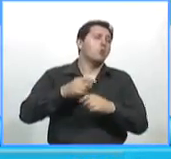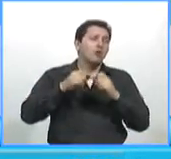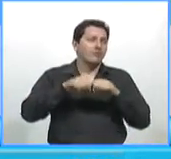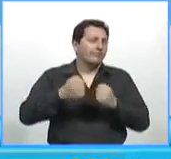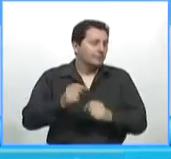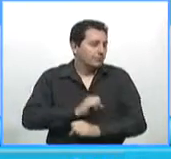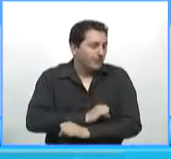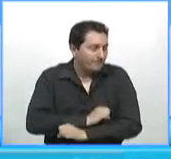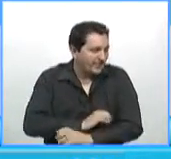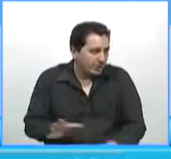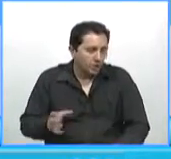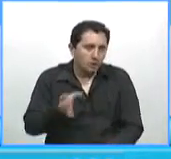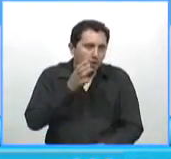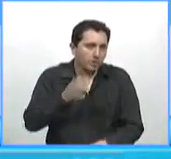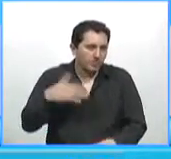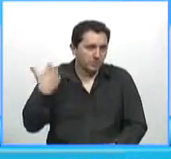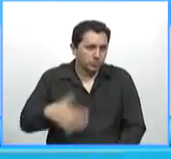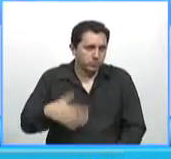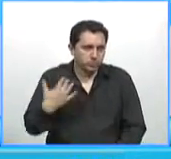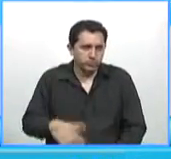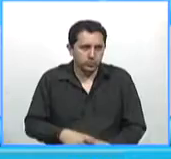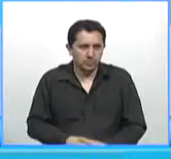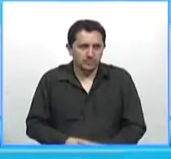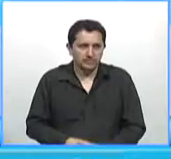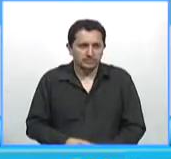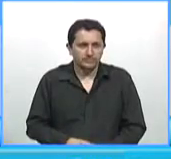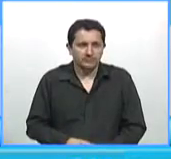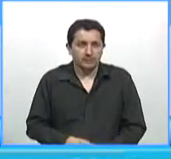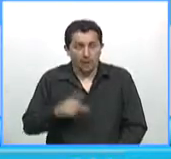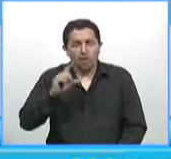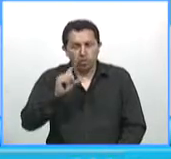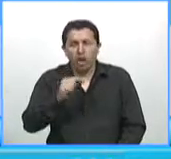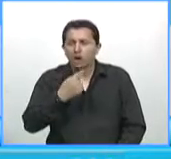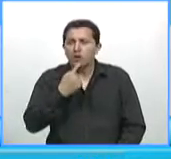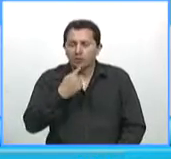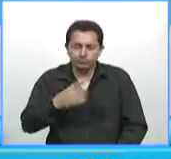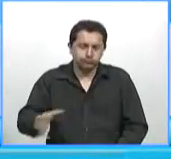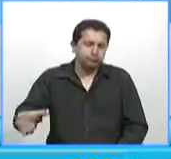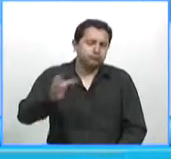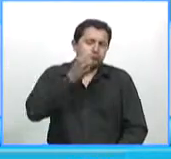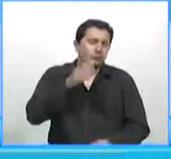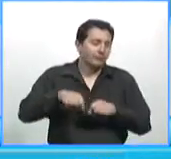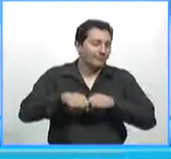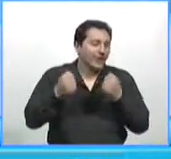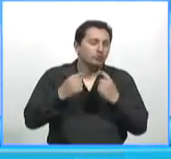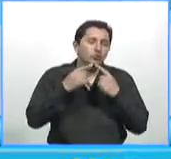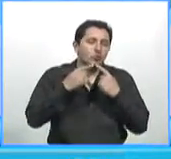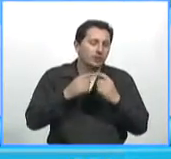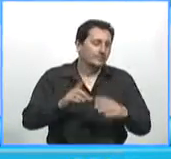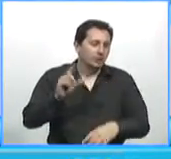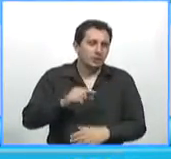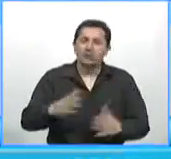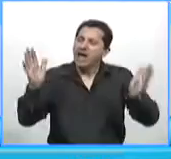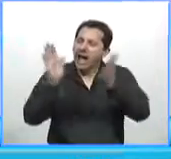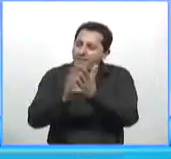peor golpe. Duro, en serio. Ligué, de verdad. Dolió. Mejor no nos acordemos. No, Belén, este aplauso es para